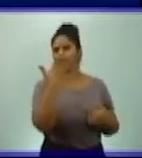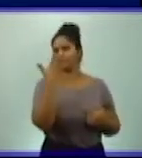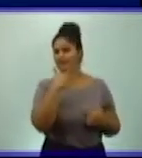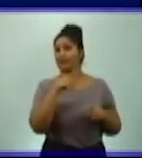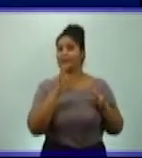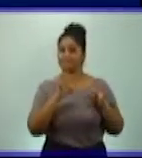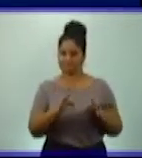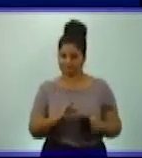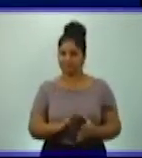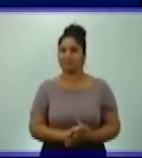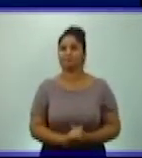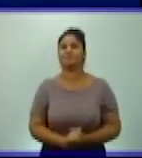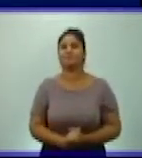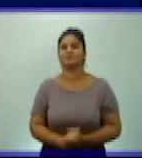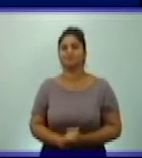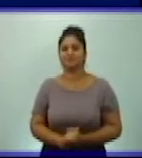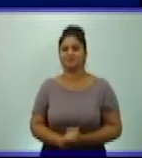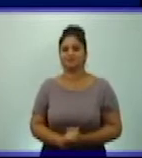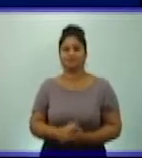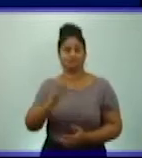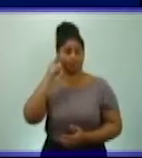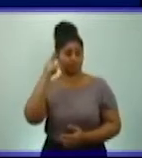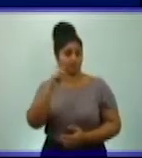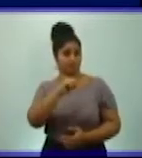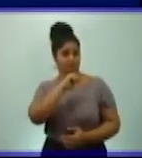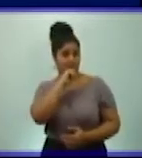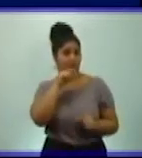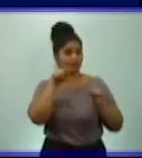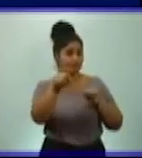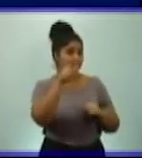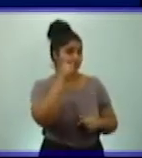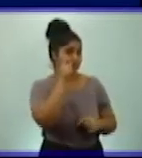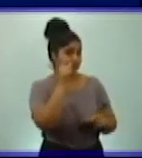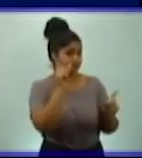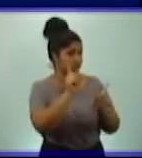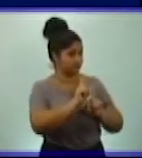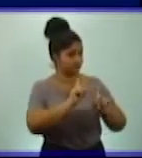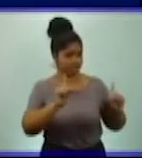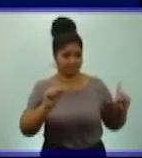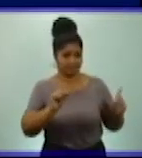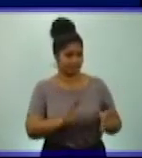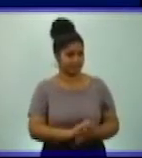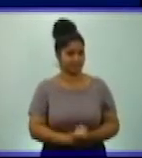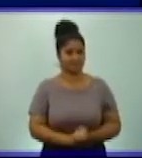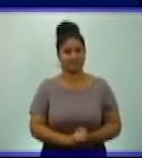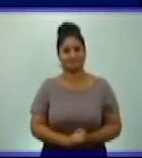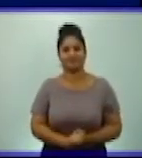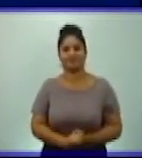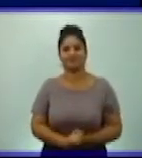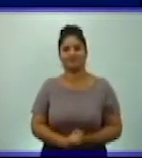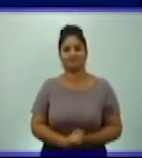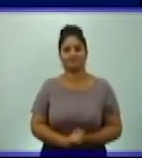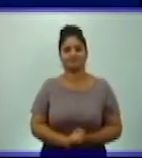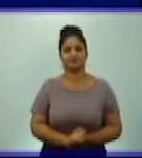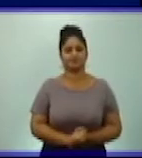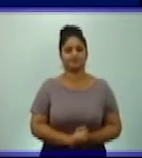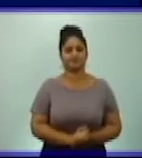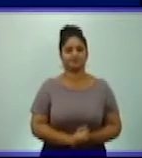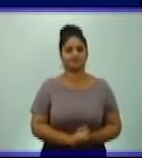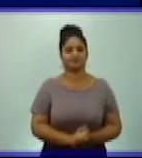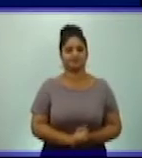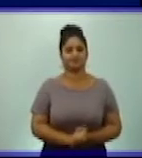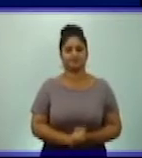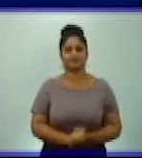adjetivación también es un recurso expresivo que utilizan mucho los poetas barrocos para poder sobrecargar,